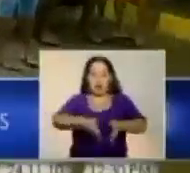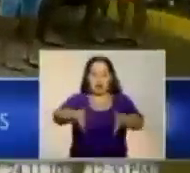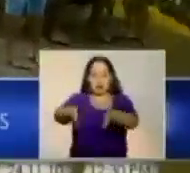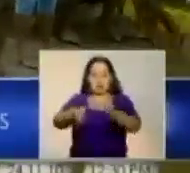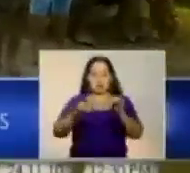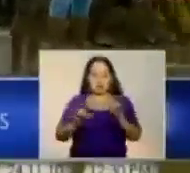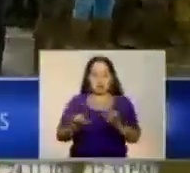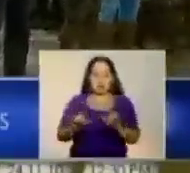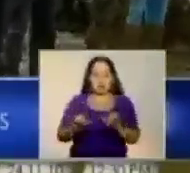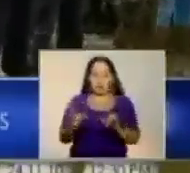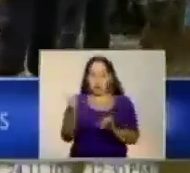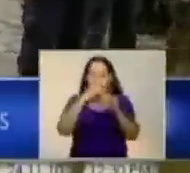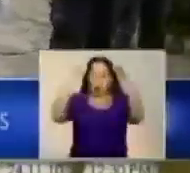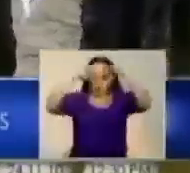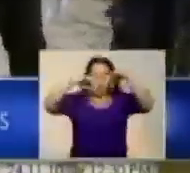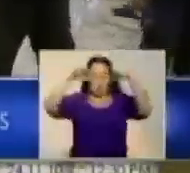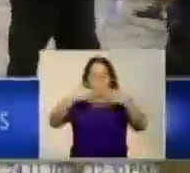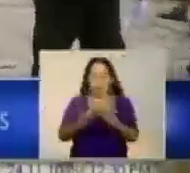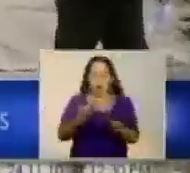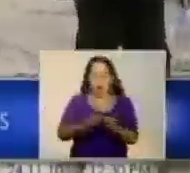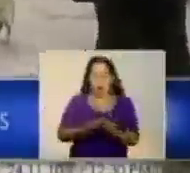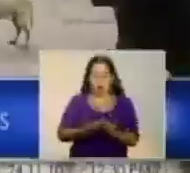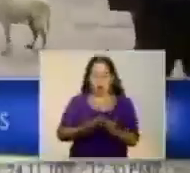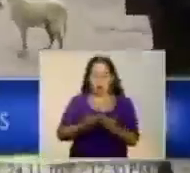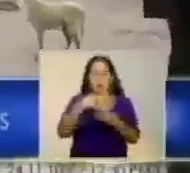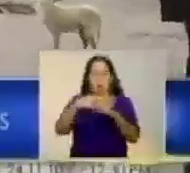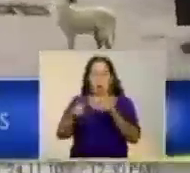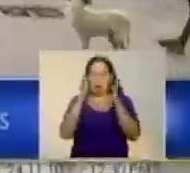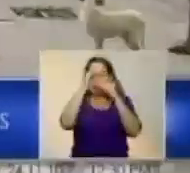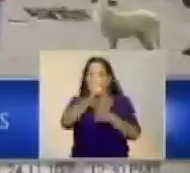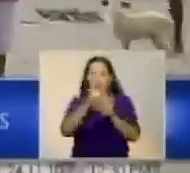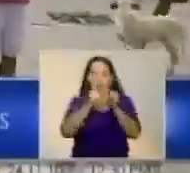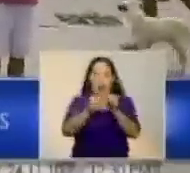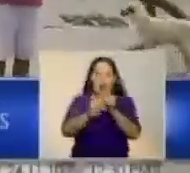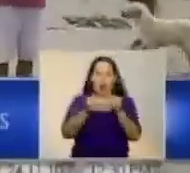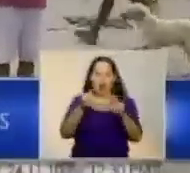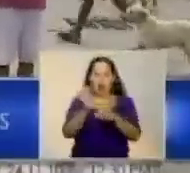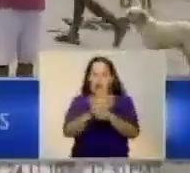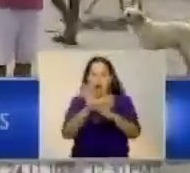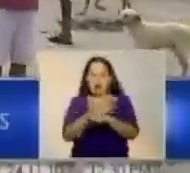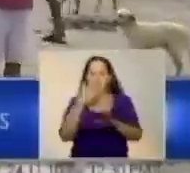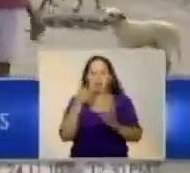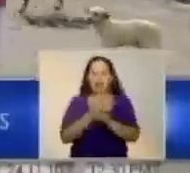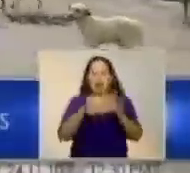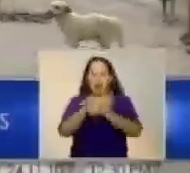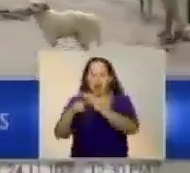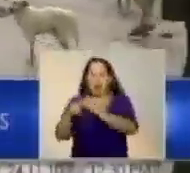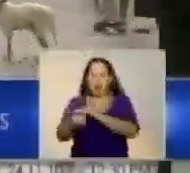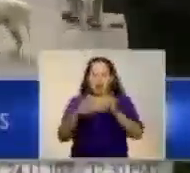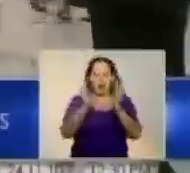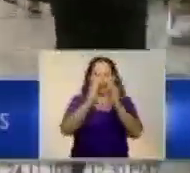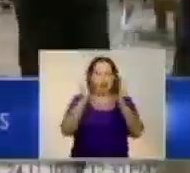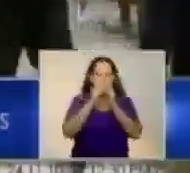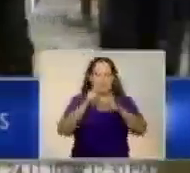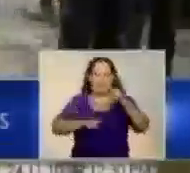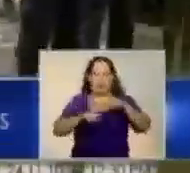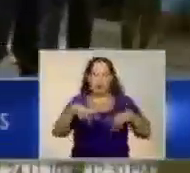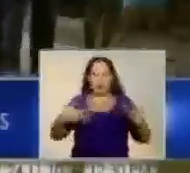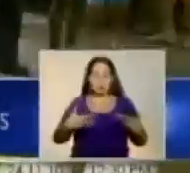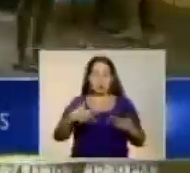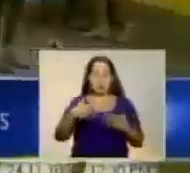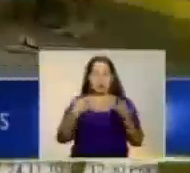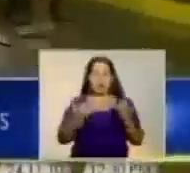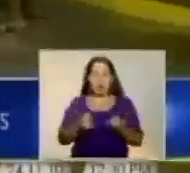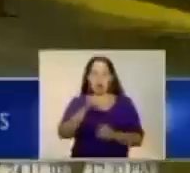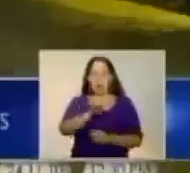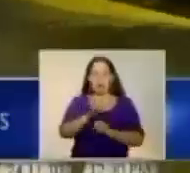no estar mojados, pero se mantienen aquí alertas por las pertenencias que tienen en su casa. Nos comentan que desde